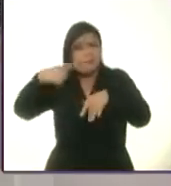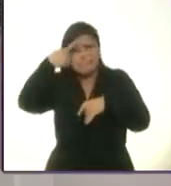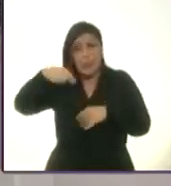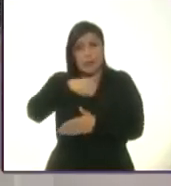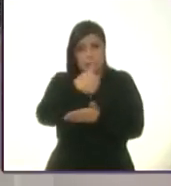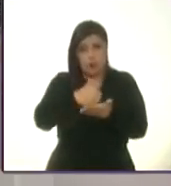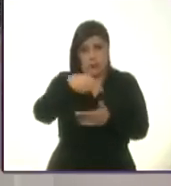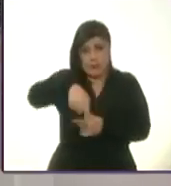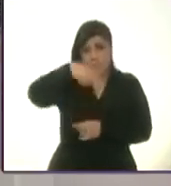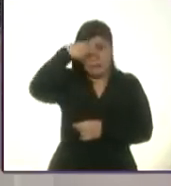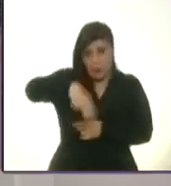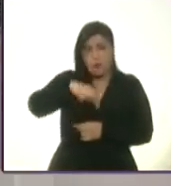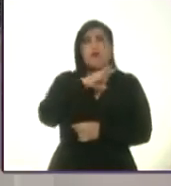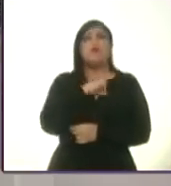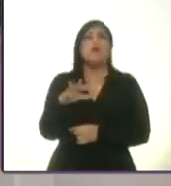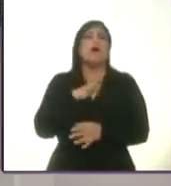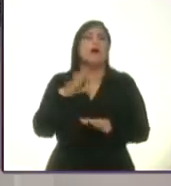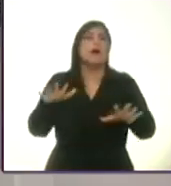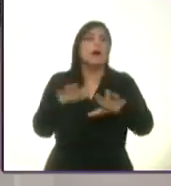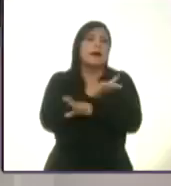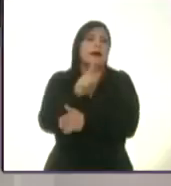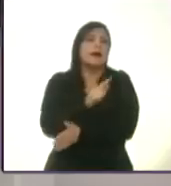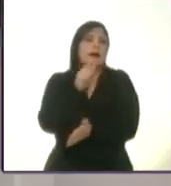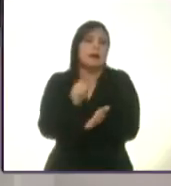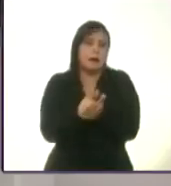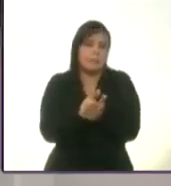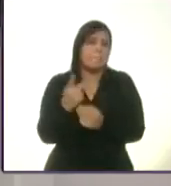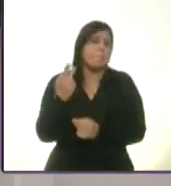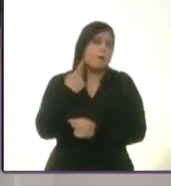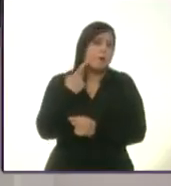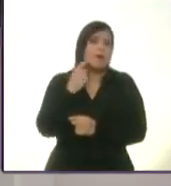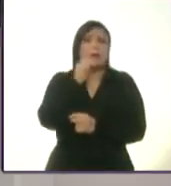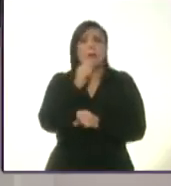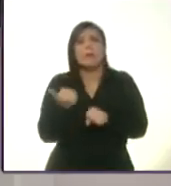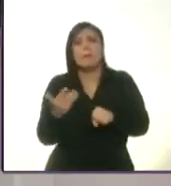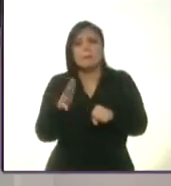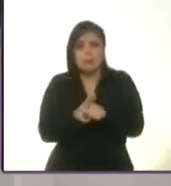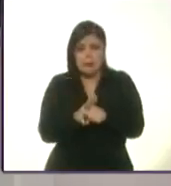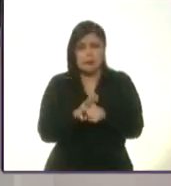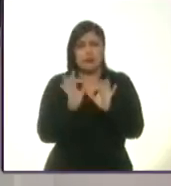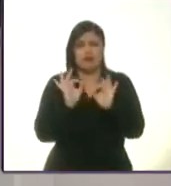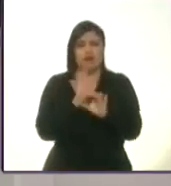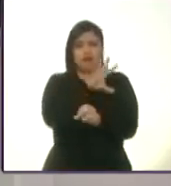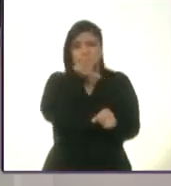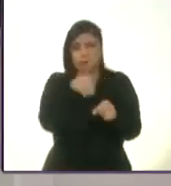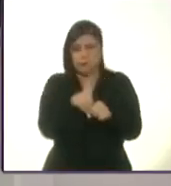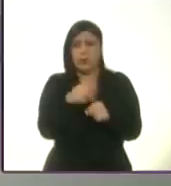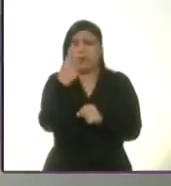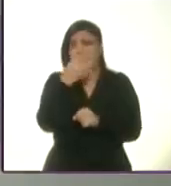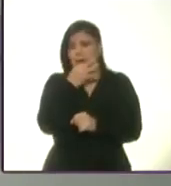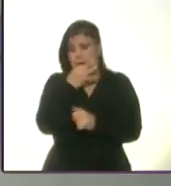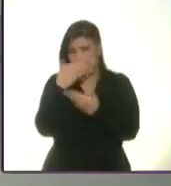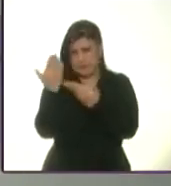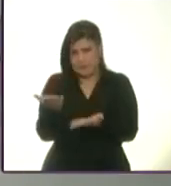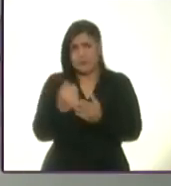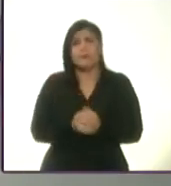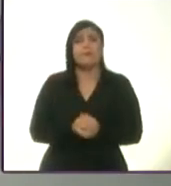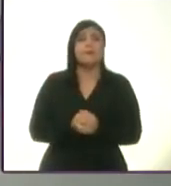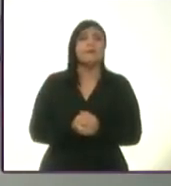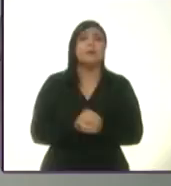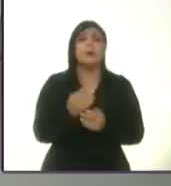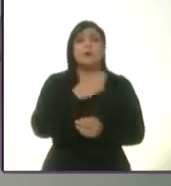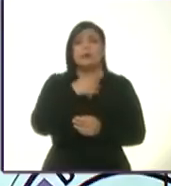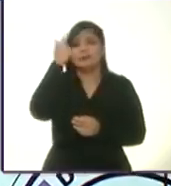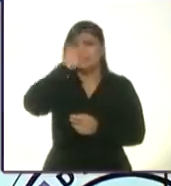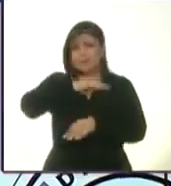contemos con una reforma política y administrativa integral un minuto adelante buenas noches a todos